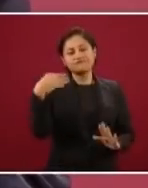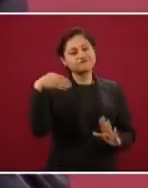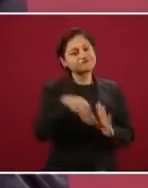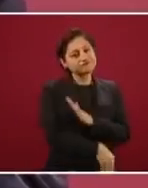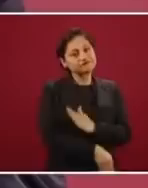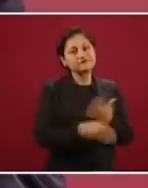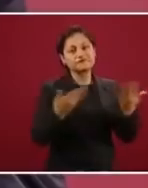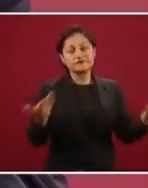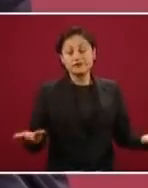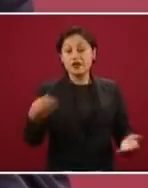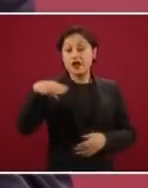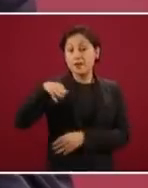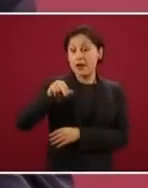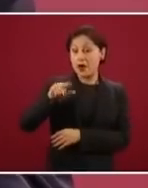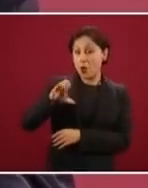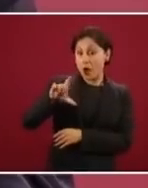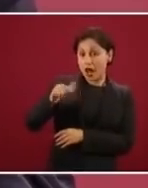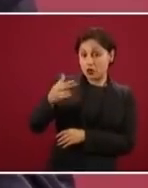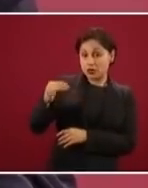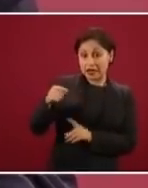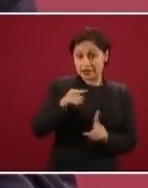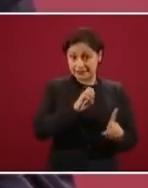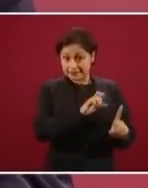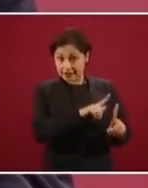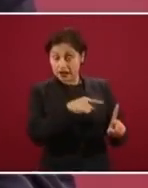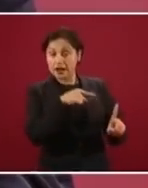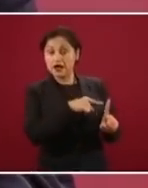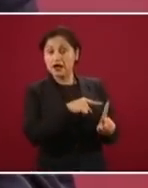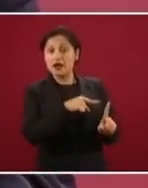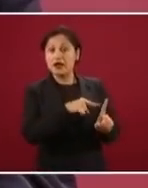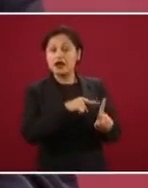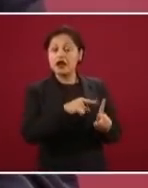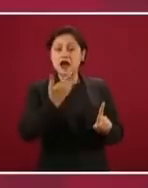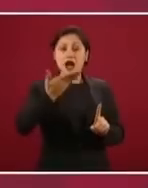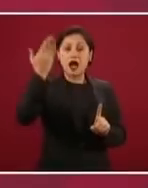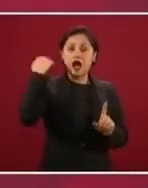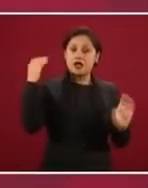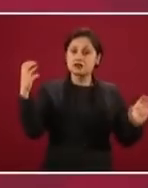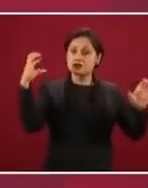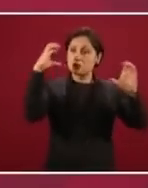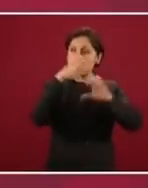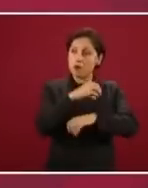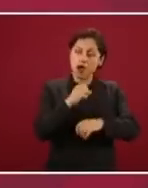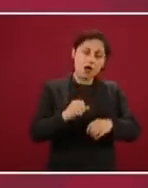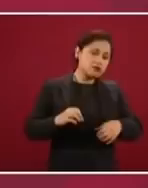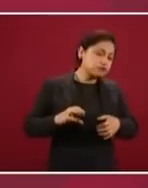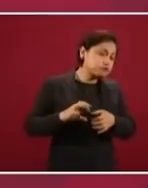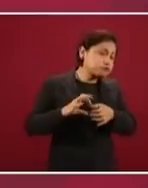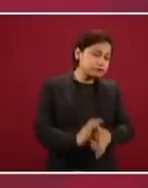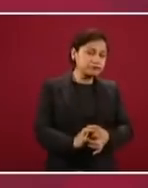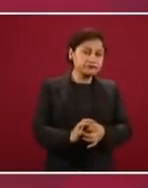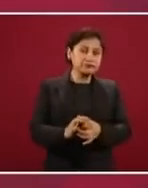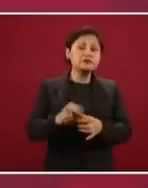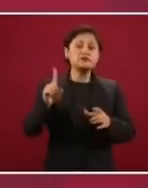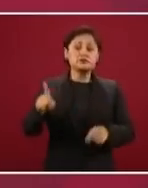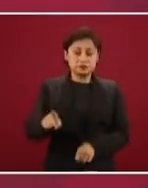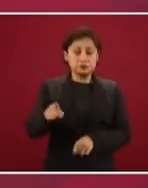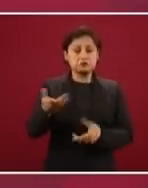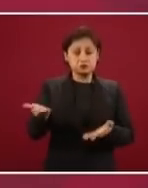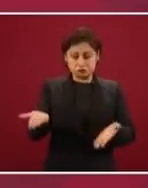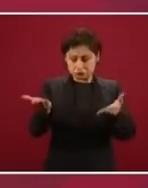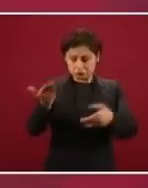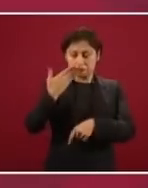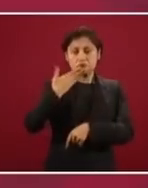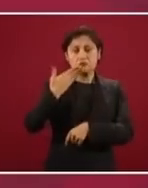del régimen que estaba a favor de su compadre y que estaba a favor de la reelección todo lo que éste